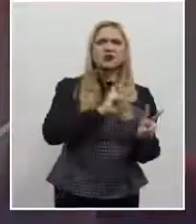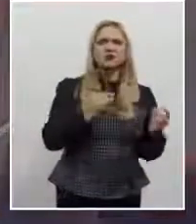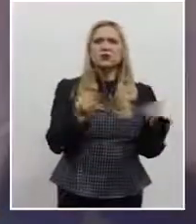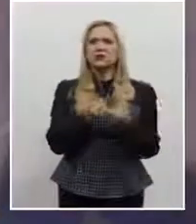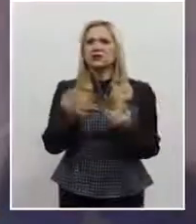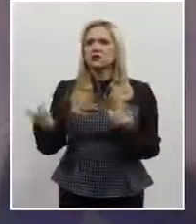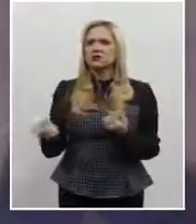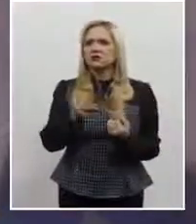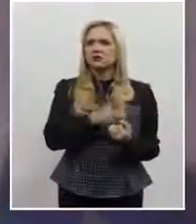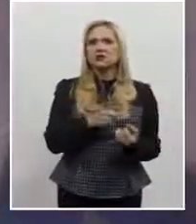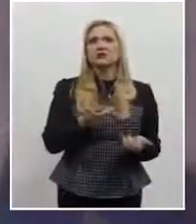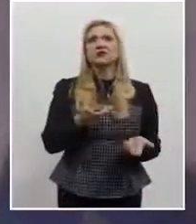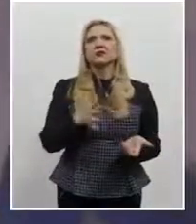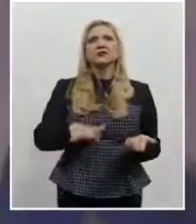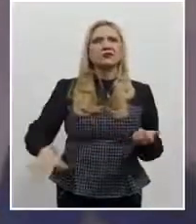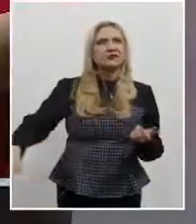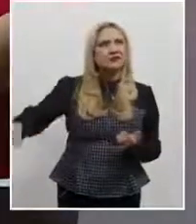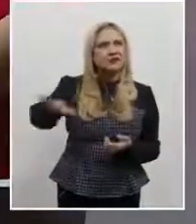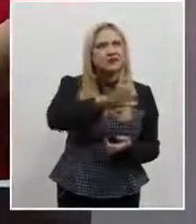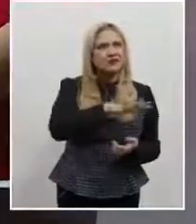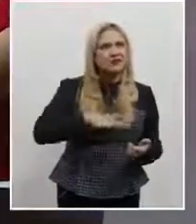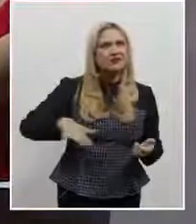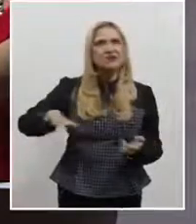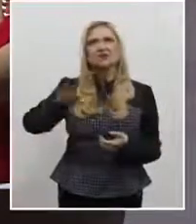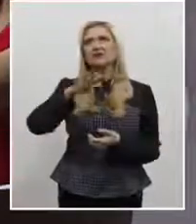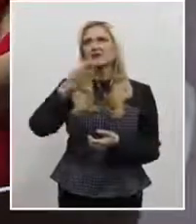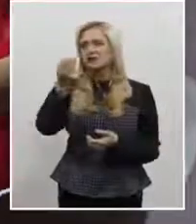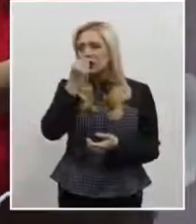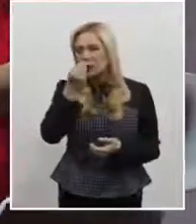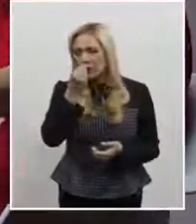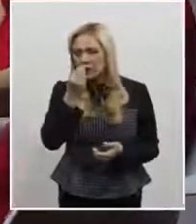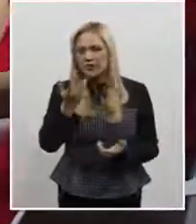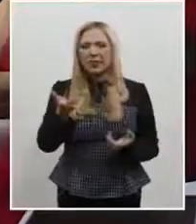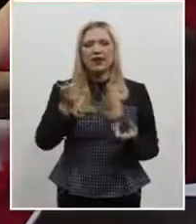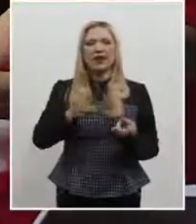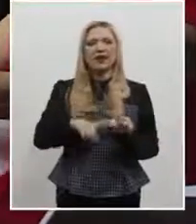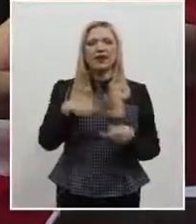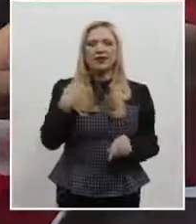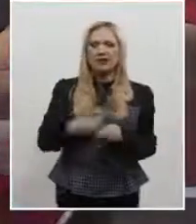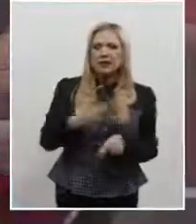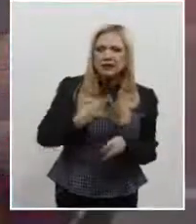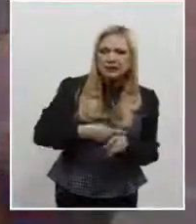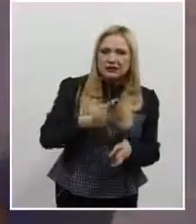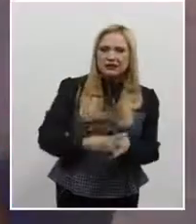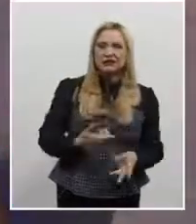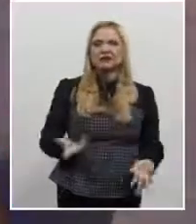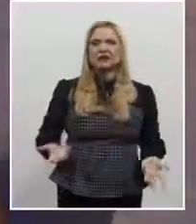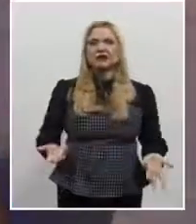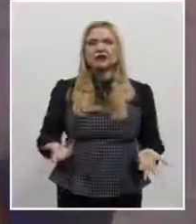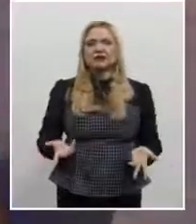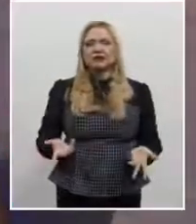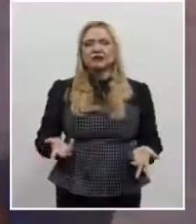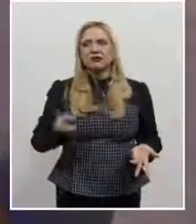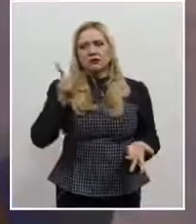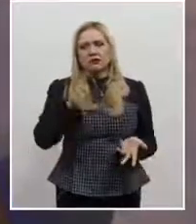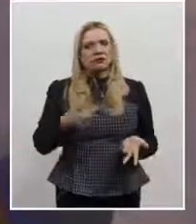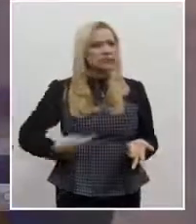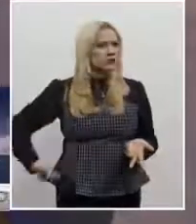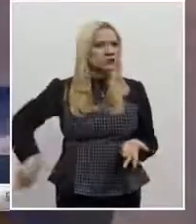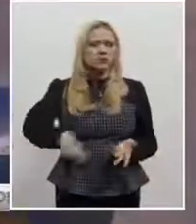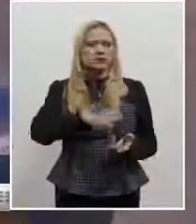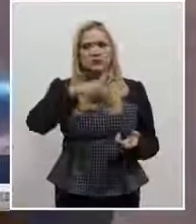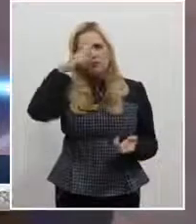desde el medio ambiente la alimentación y enfermedades nosotros somos población